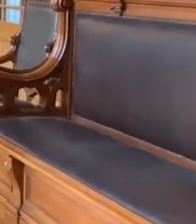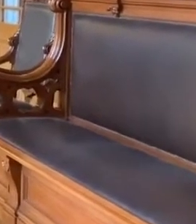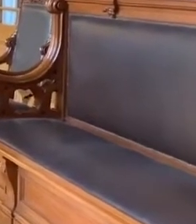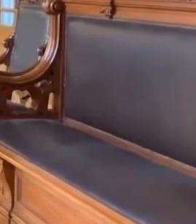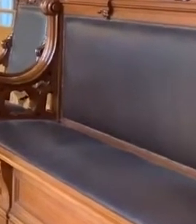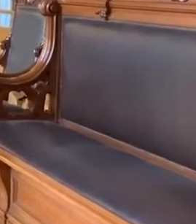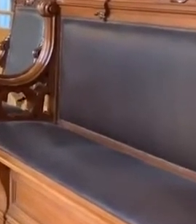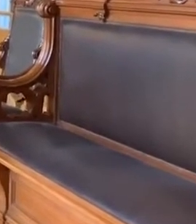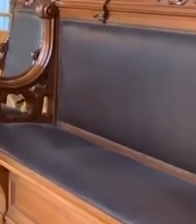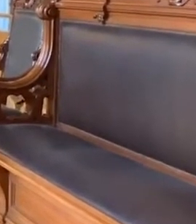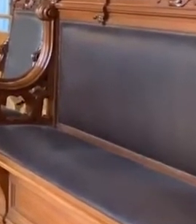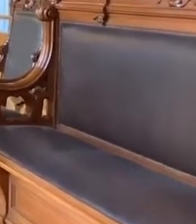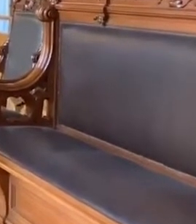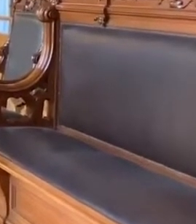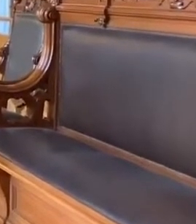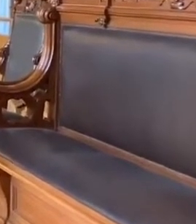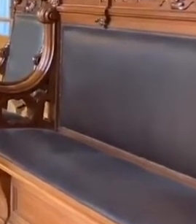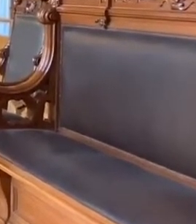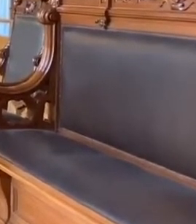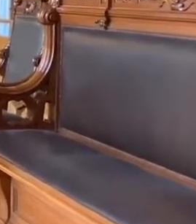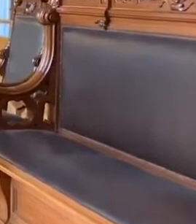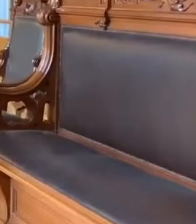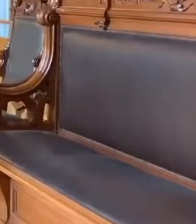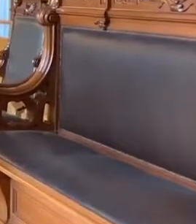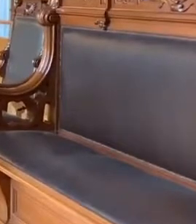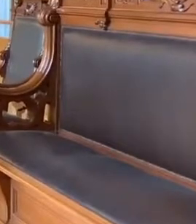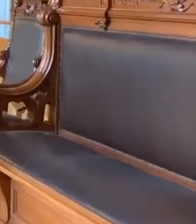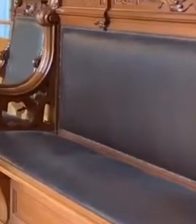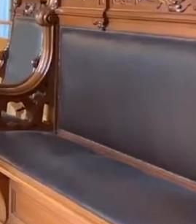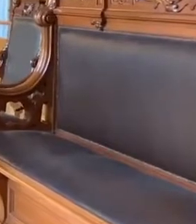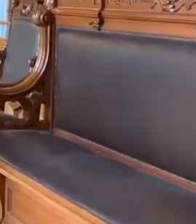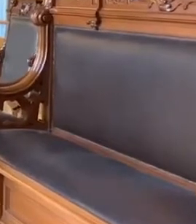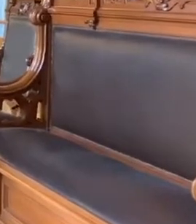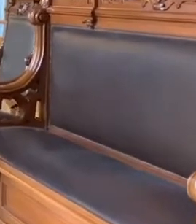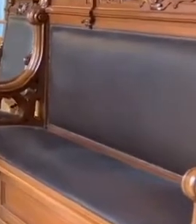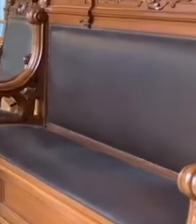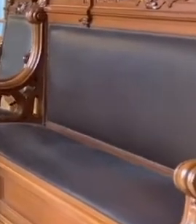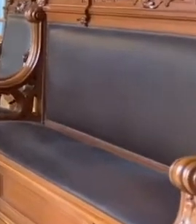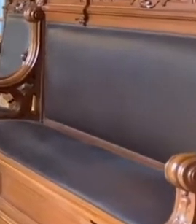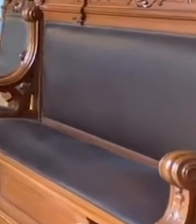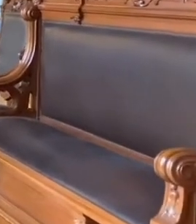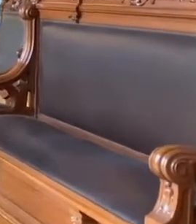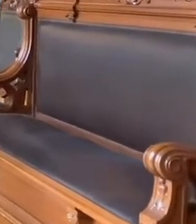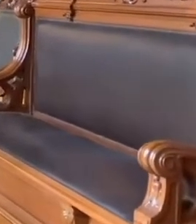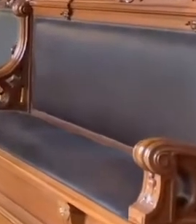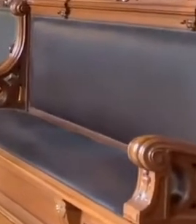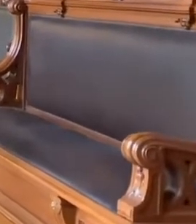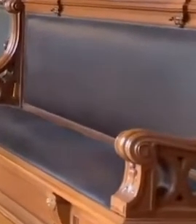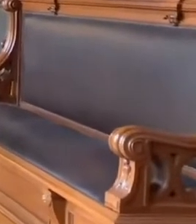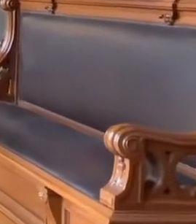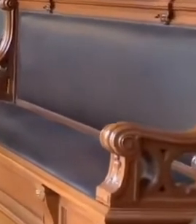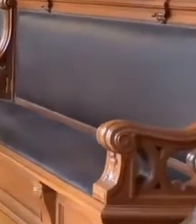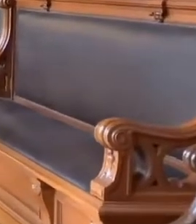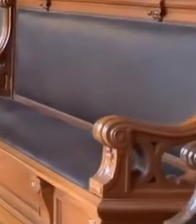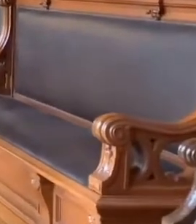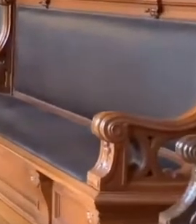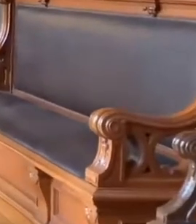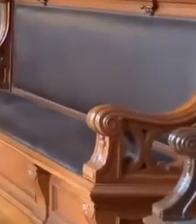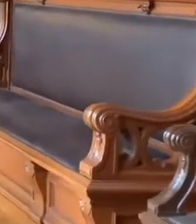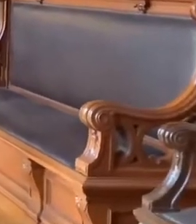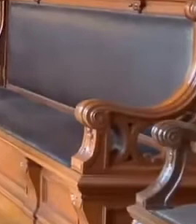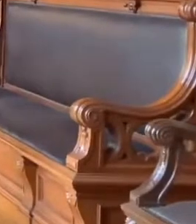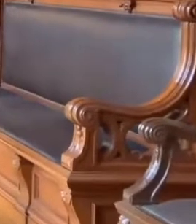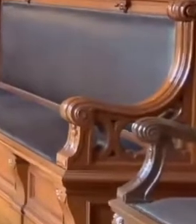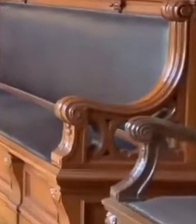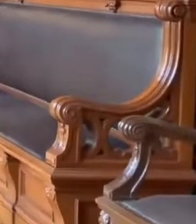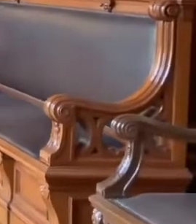por mi enfermedad, por mi contagio. Todavía tengo COVID, pero ya los médicos me